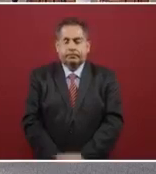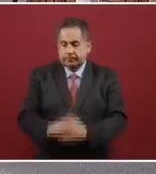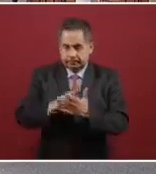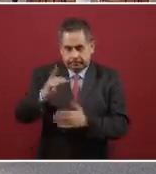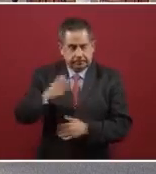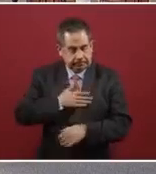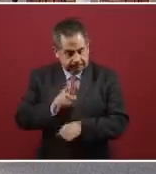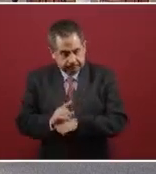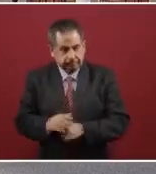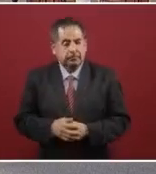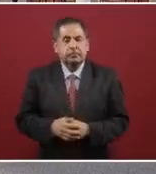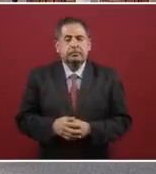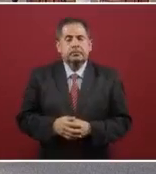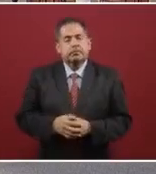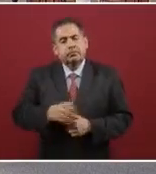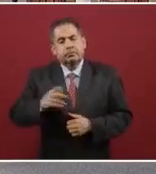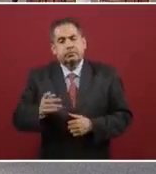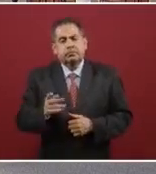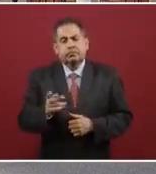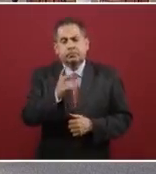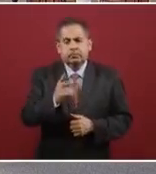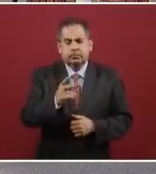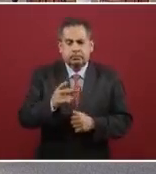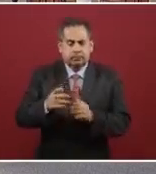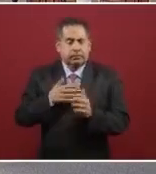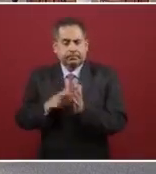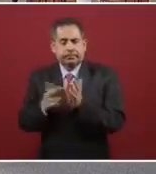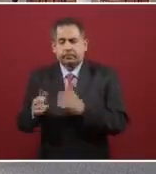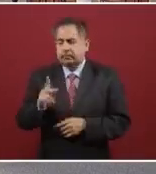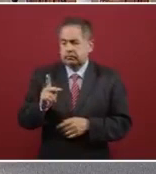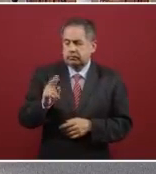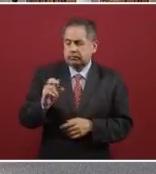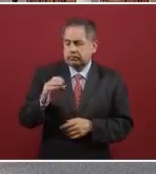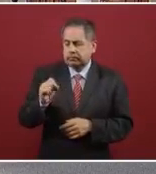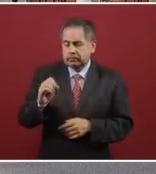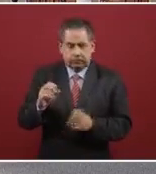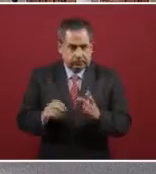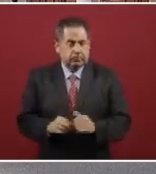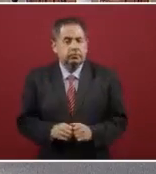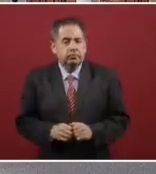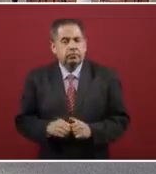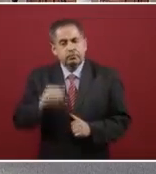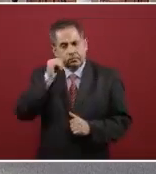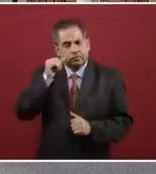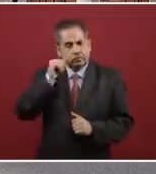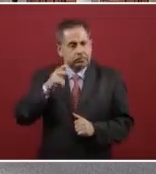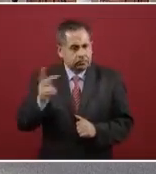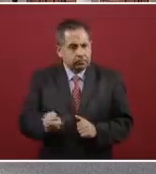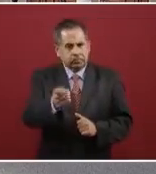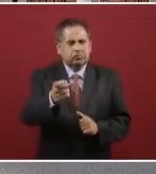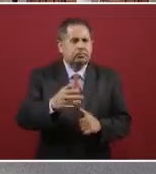Gracias, señor. Buenos días. Preguntarle, Sara Pantoja, de la revista Proceso. Ayer le preguntamos sobre